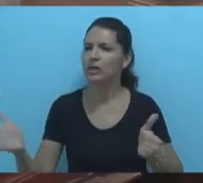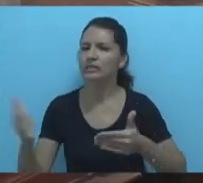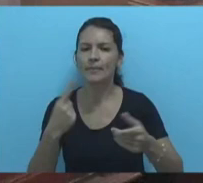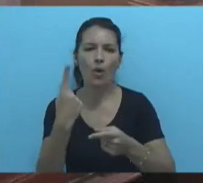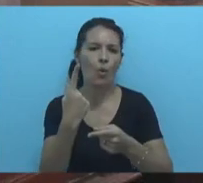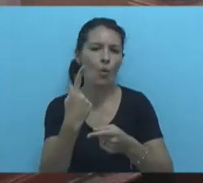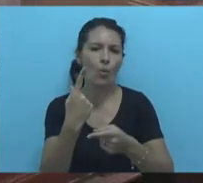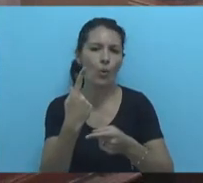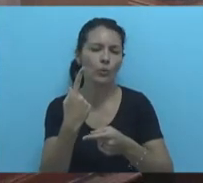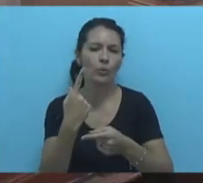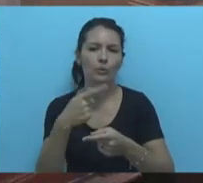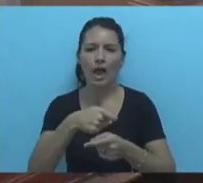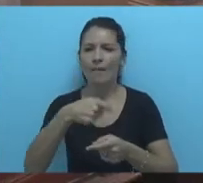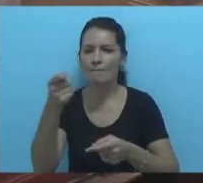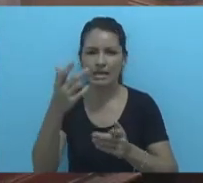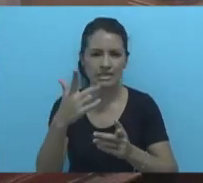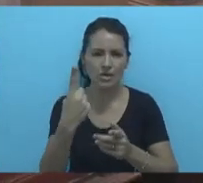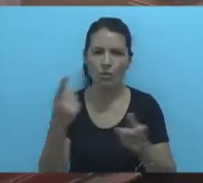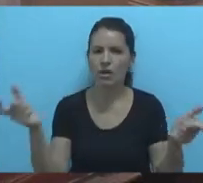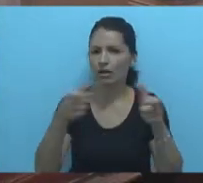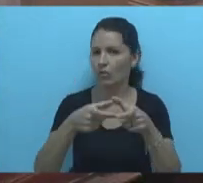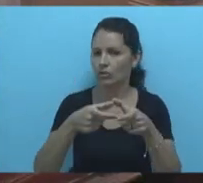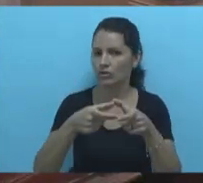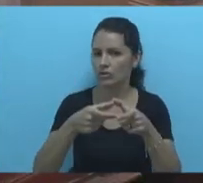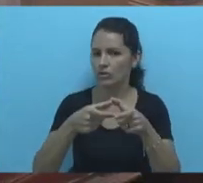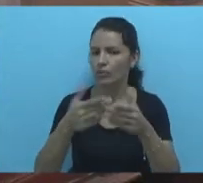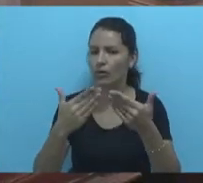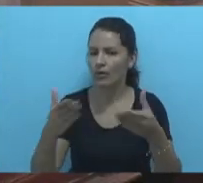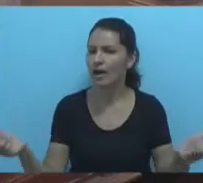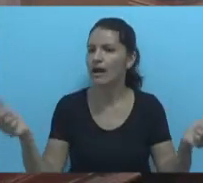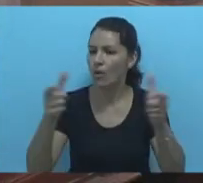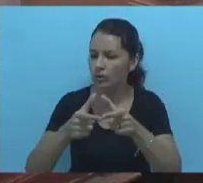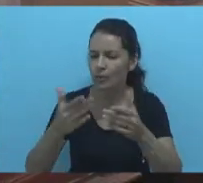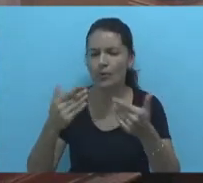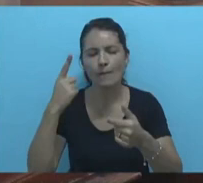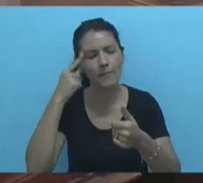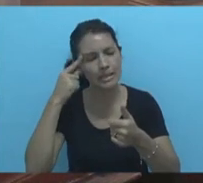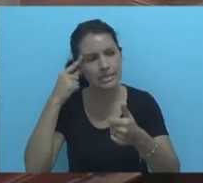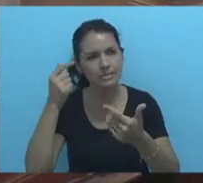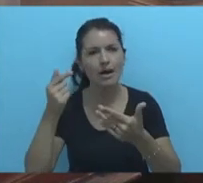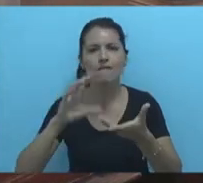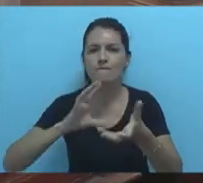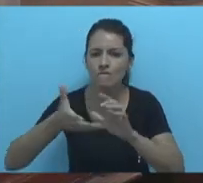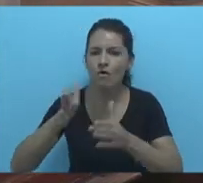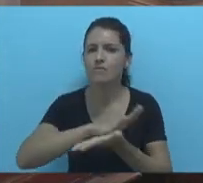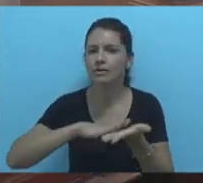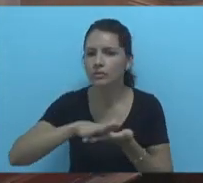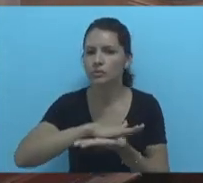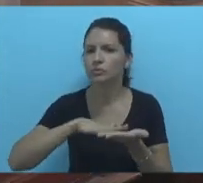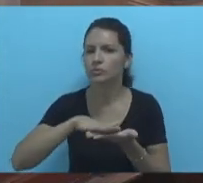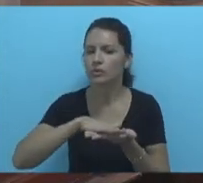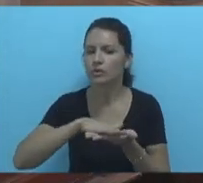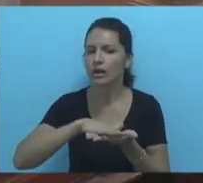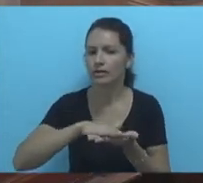vez por mes al ámbito de la Junta de Seguridad. Necesitamos que sea un espacio que no, precisamente que no